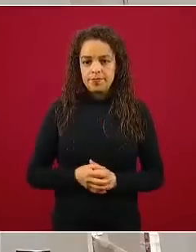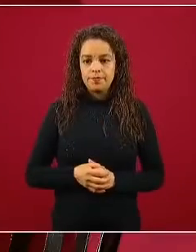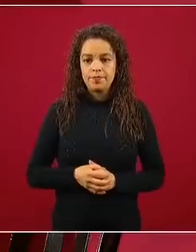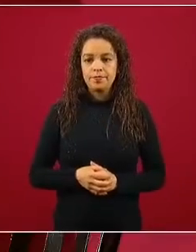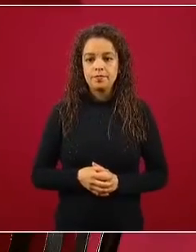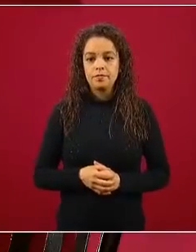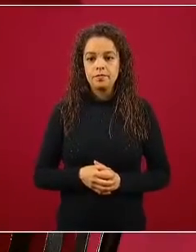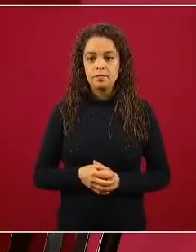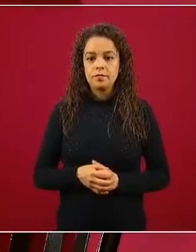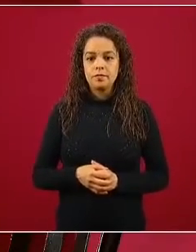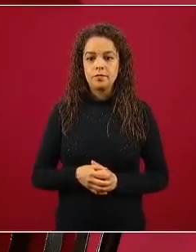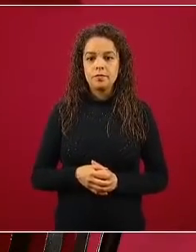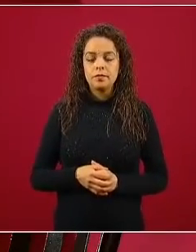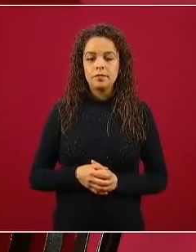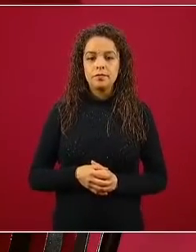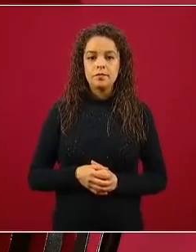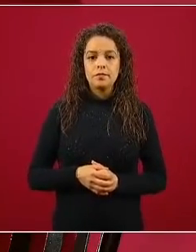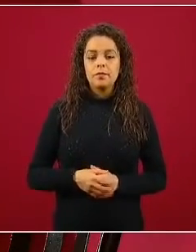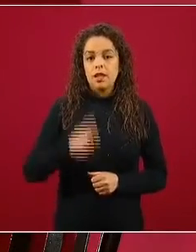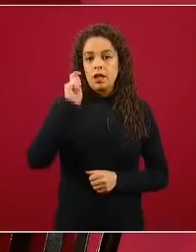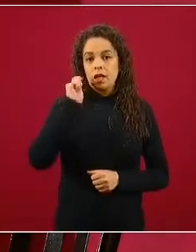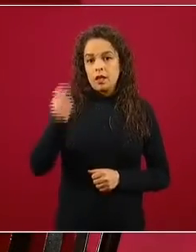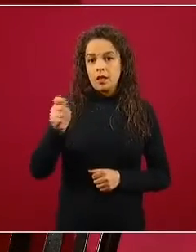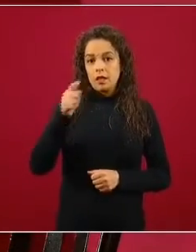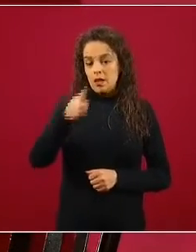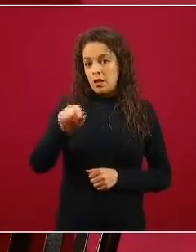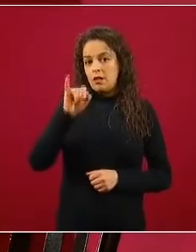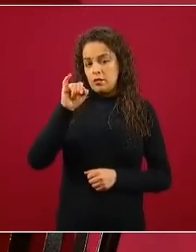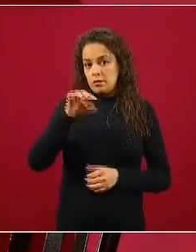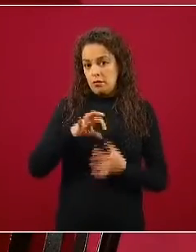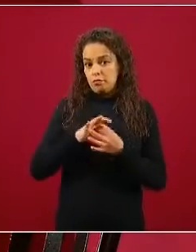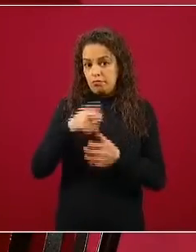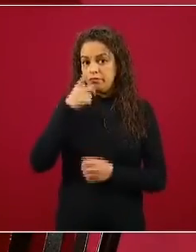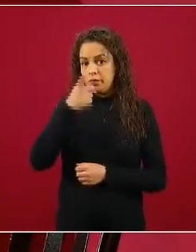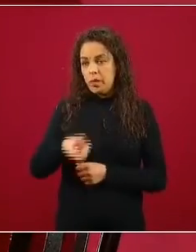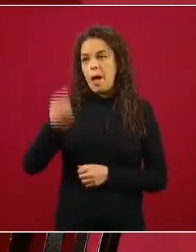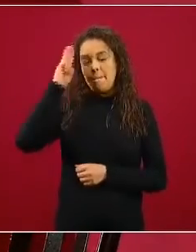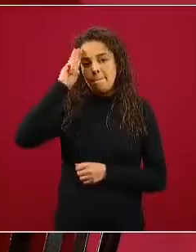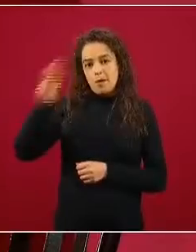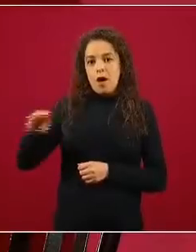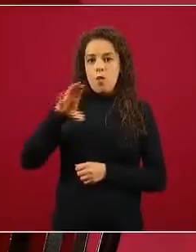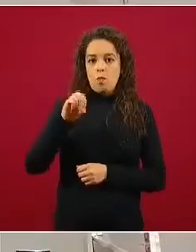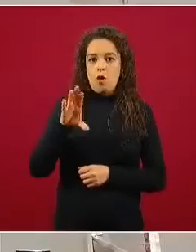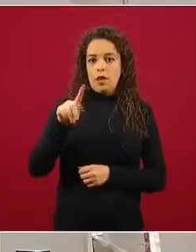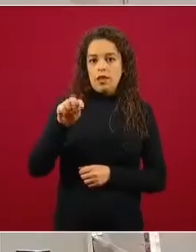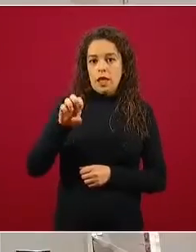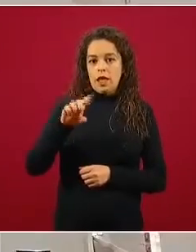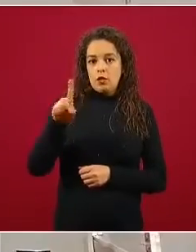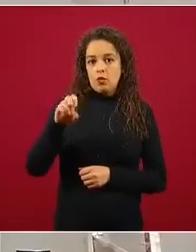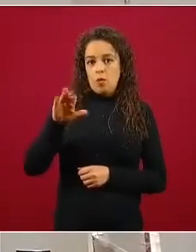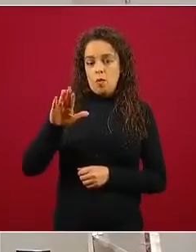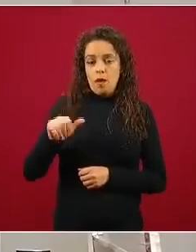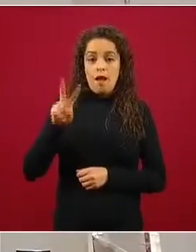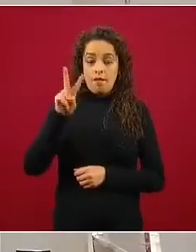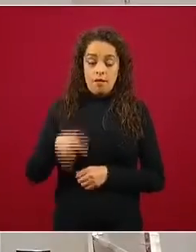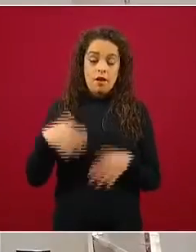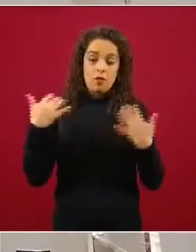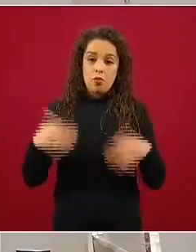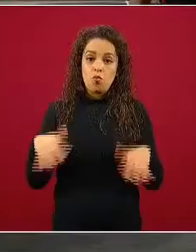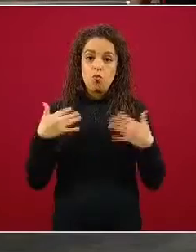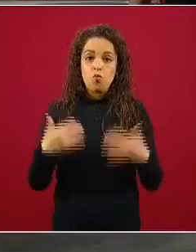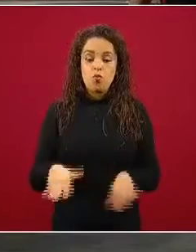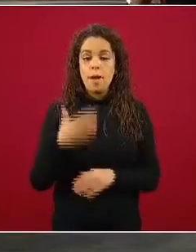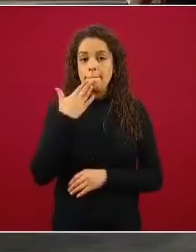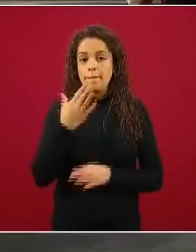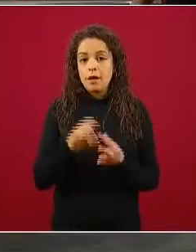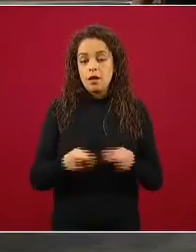el maestro Moctezuma Barragán fue una gran oportunidad. Por lo que hemos comentado muchas veces, con una sola